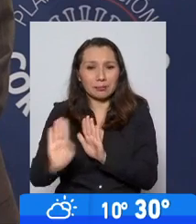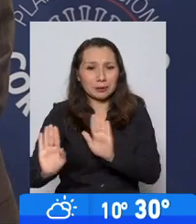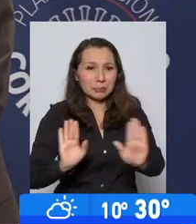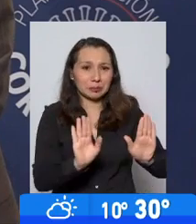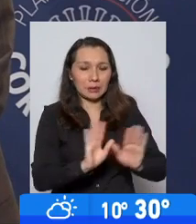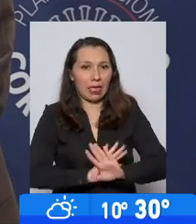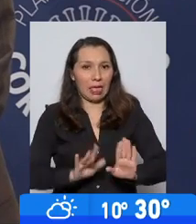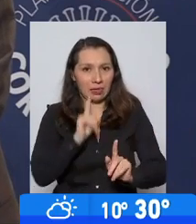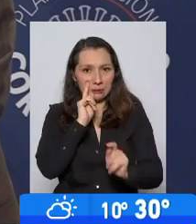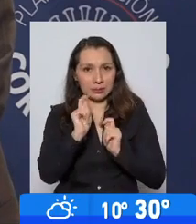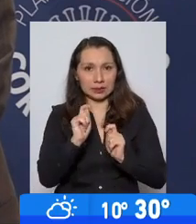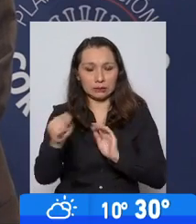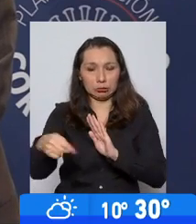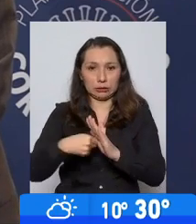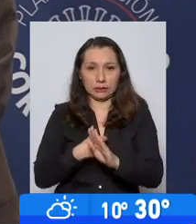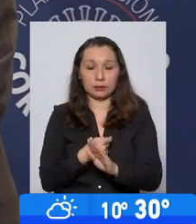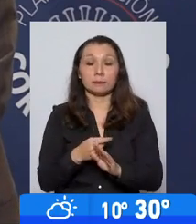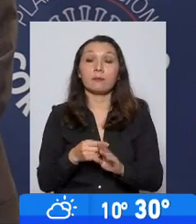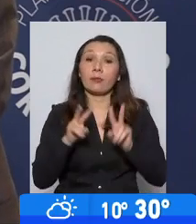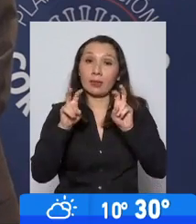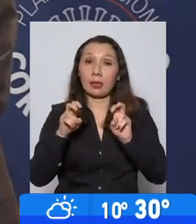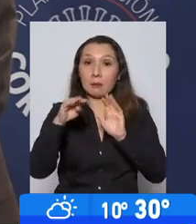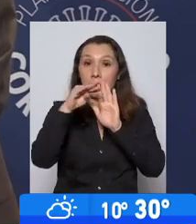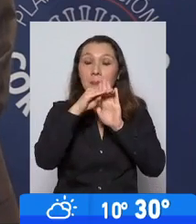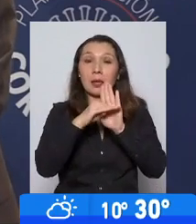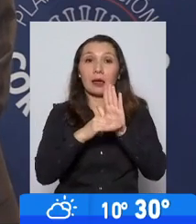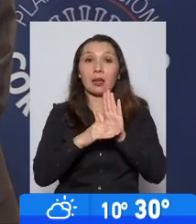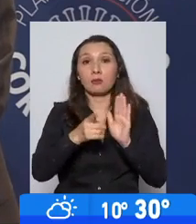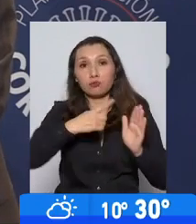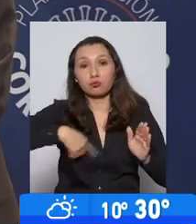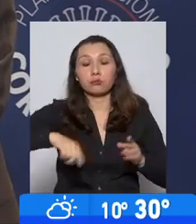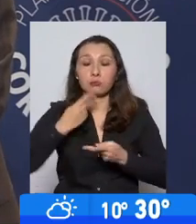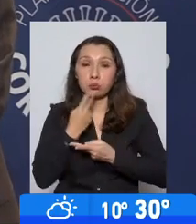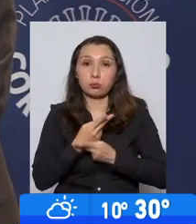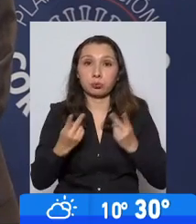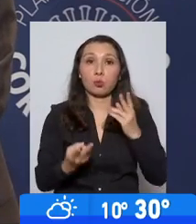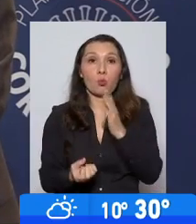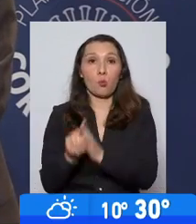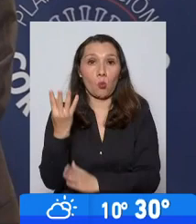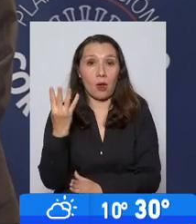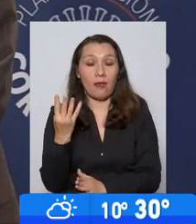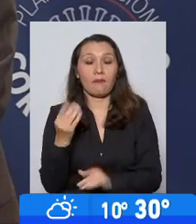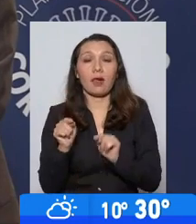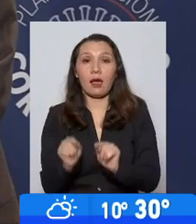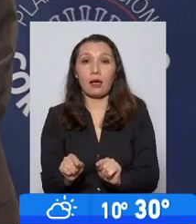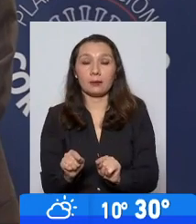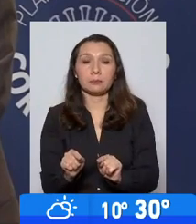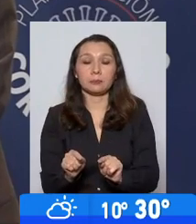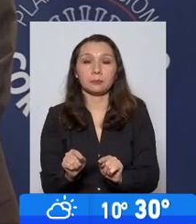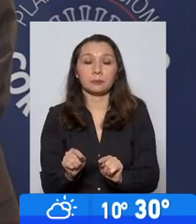de riesgo. Respecto a las medidas que tenemos que anunciar nuevas,